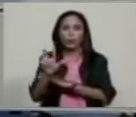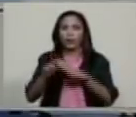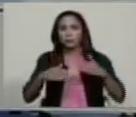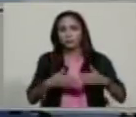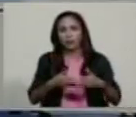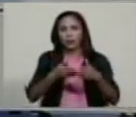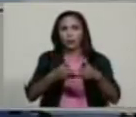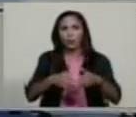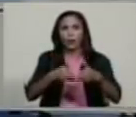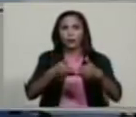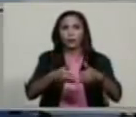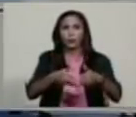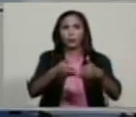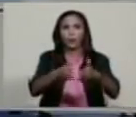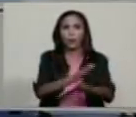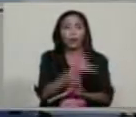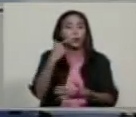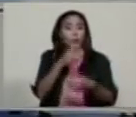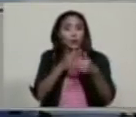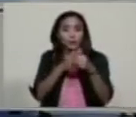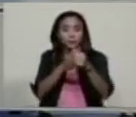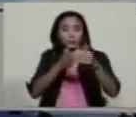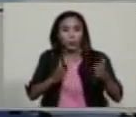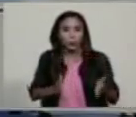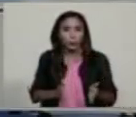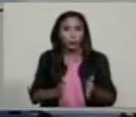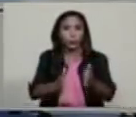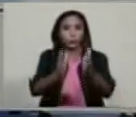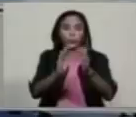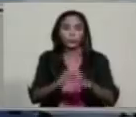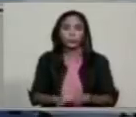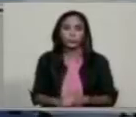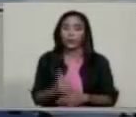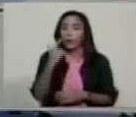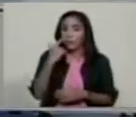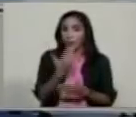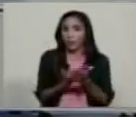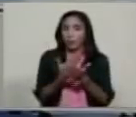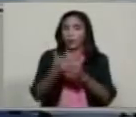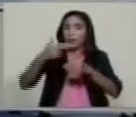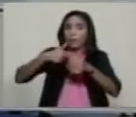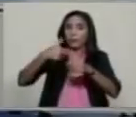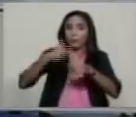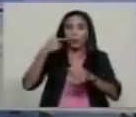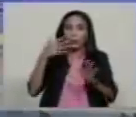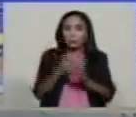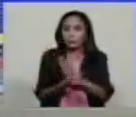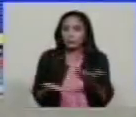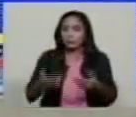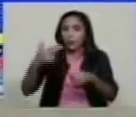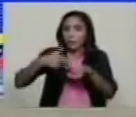das cuenta, la ruta está hecha. Mire lo que pasó con el petróleo.